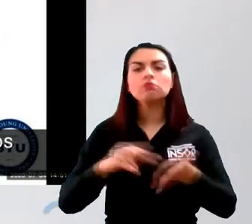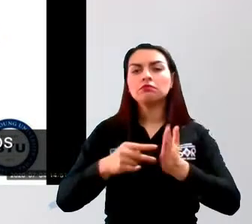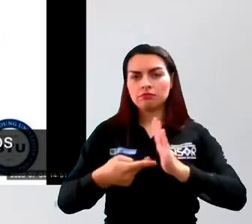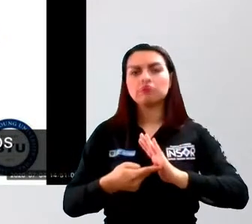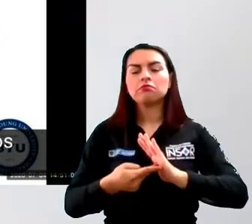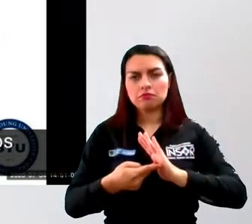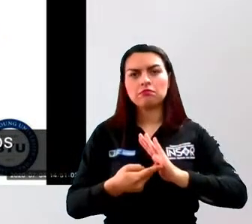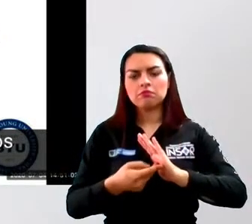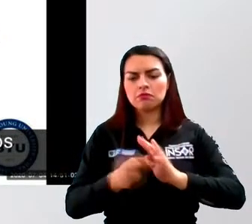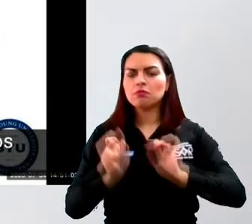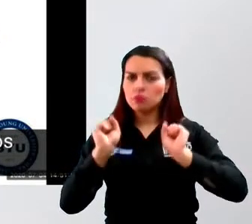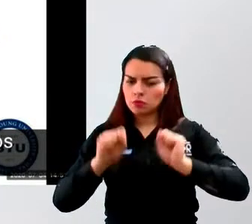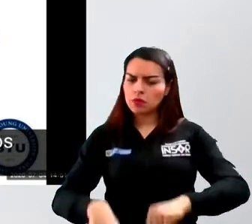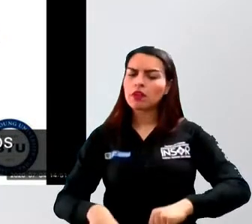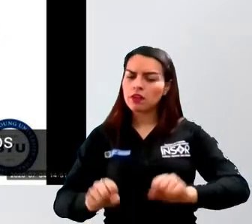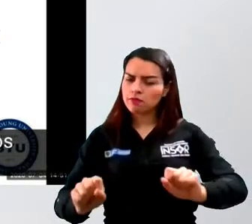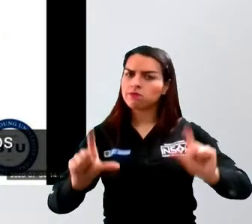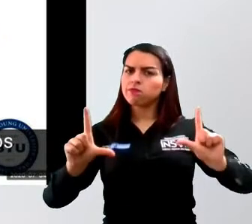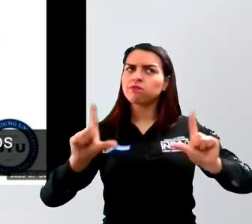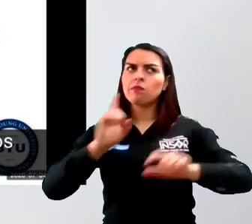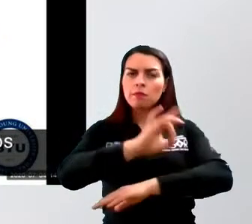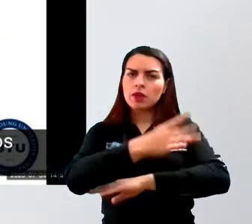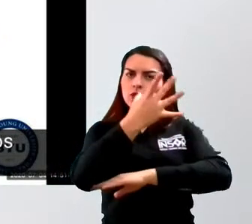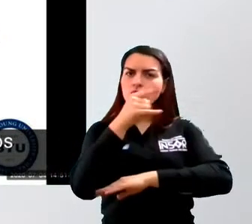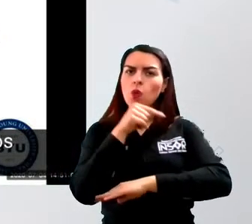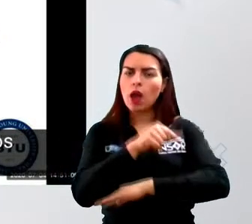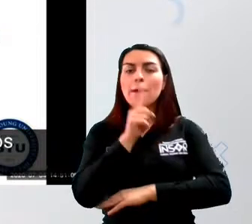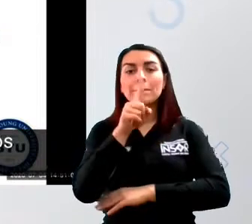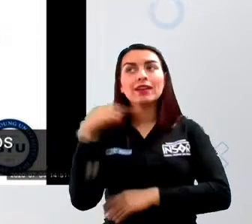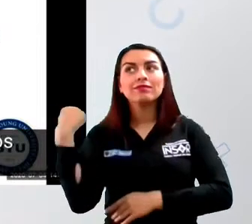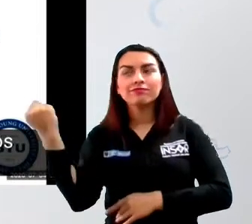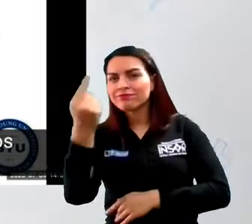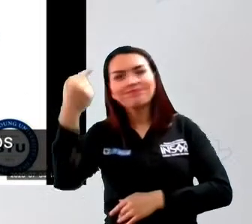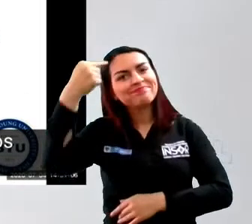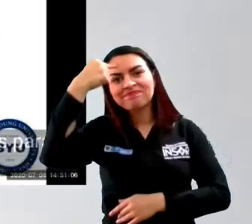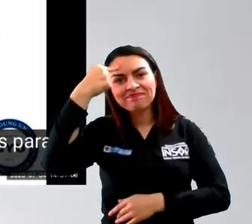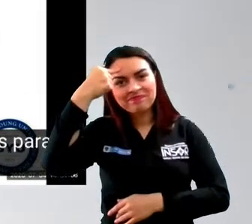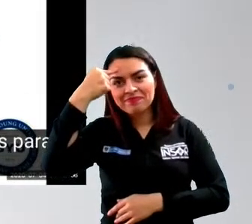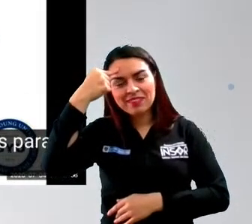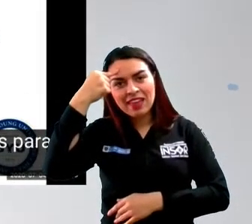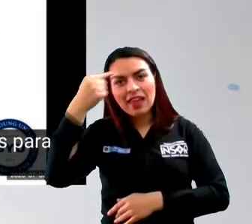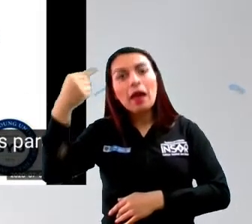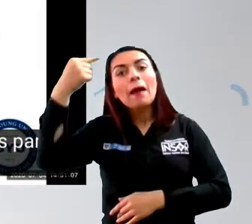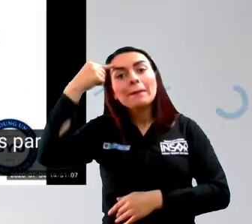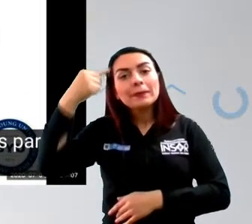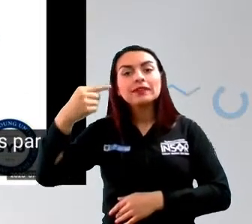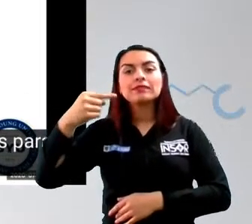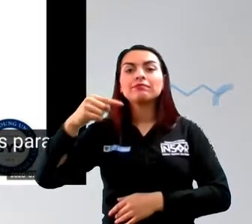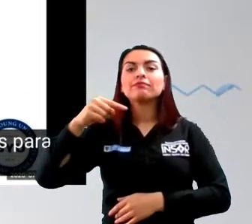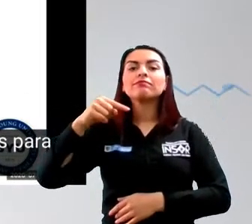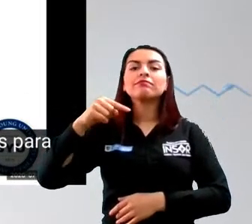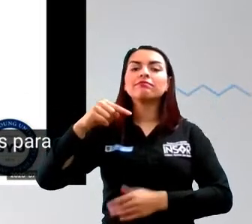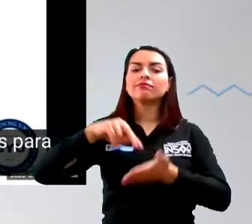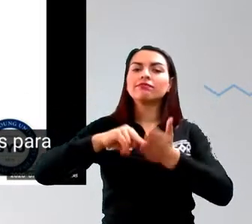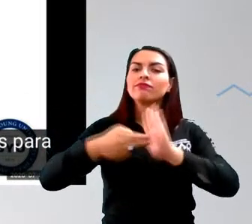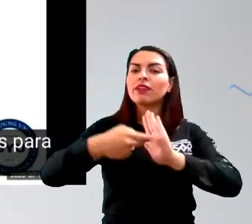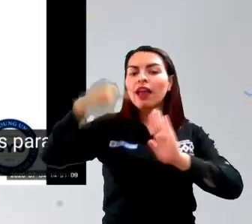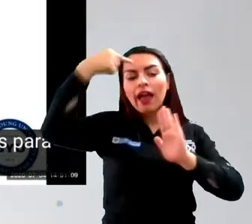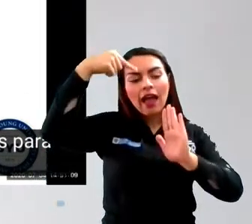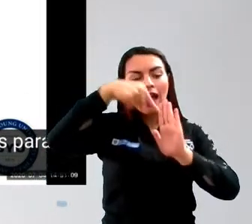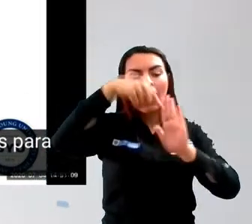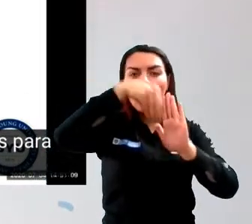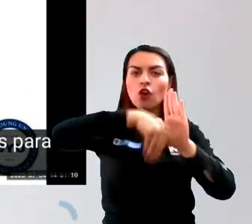el entorno virtual, pero a menudo no pensamos en eso, solo presentamos en el contenido y nos enfocamos en